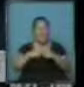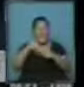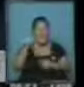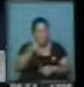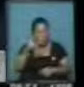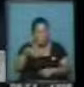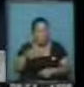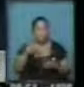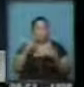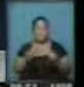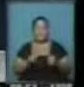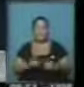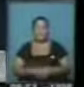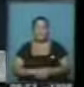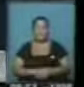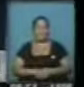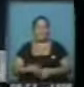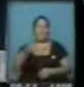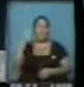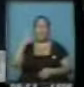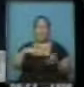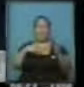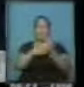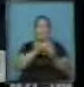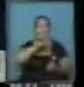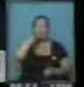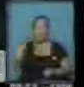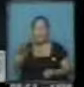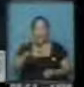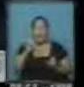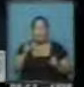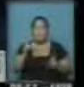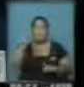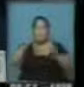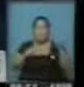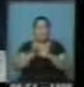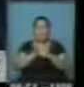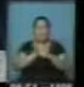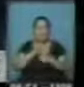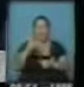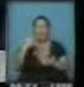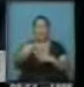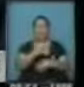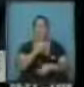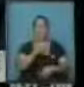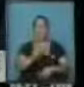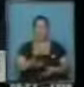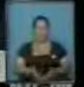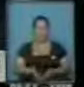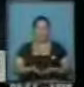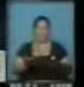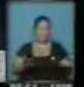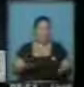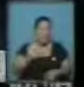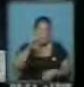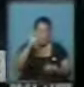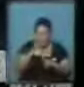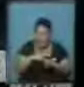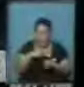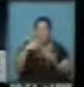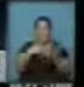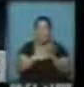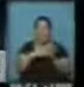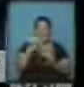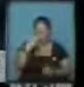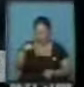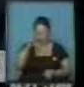clandestinos es que cuando los inspectores van, son los propios trabajadores los que les impiden entrar. Bueno, en primer lugar, los inspectores no